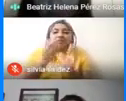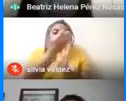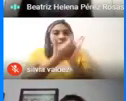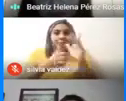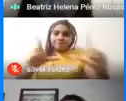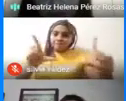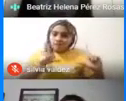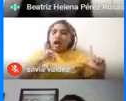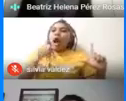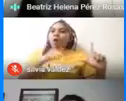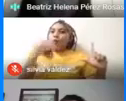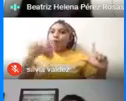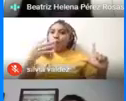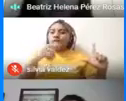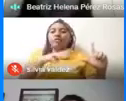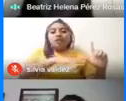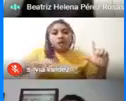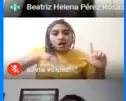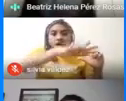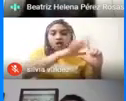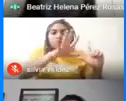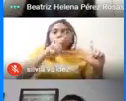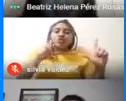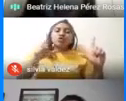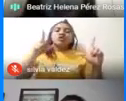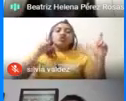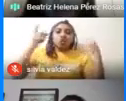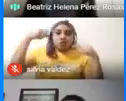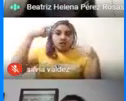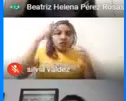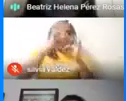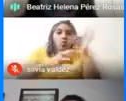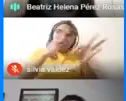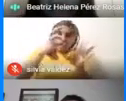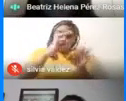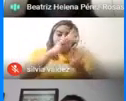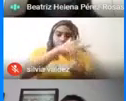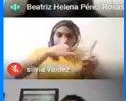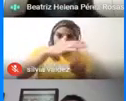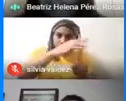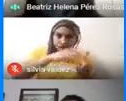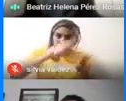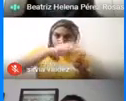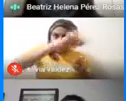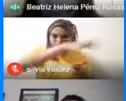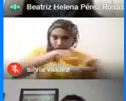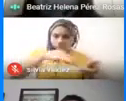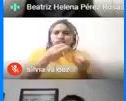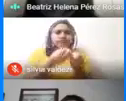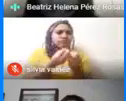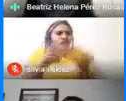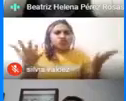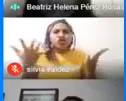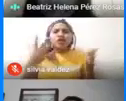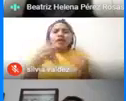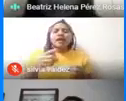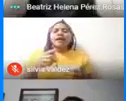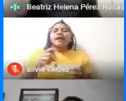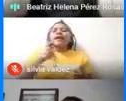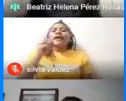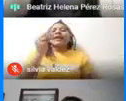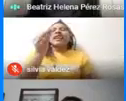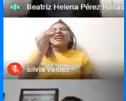como en territorios o áreas de turismo sostenible. Pues son muchísimos en el Quindío, está